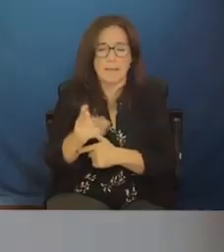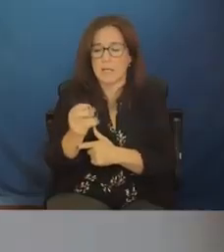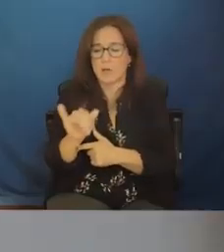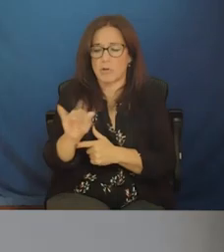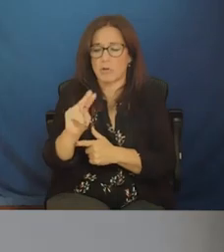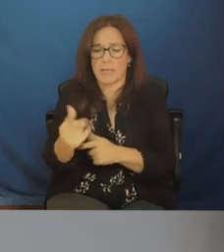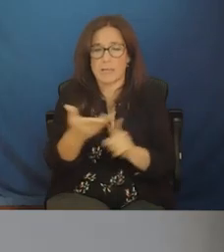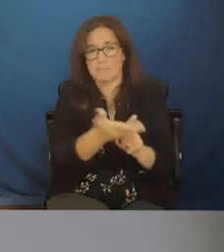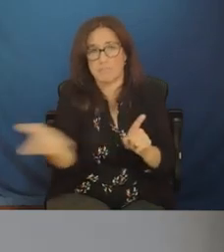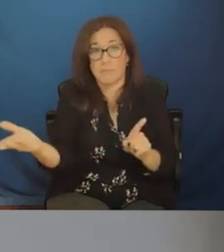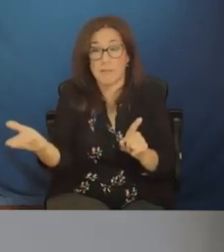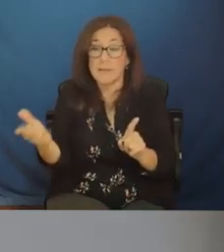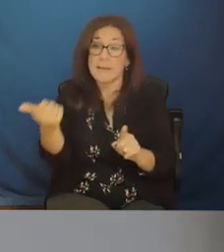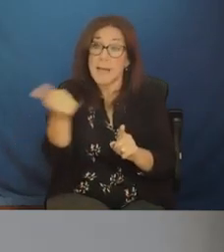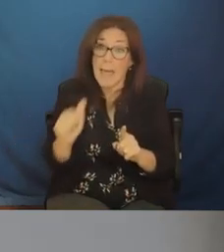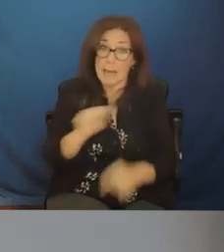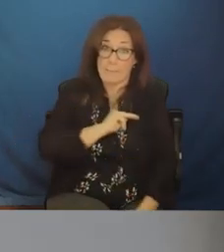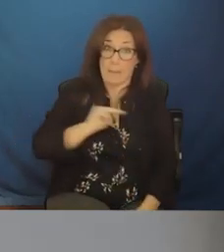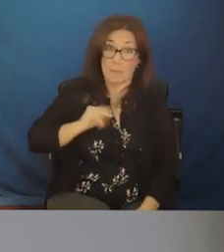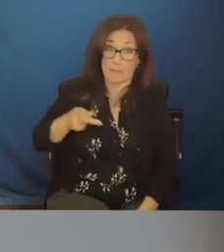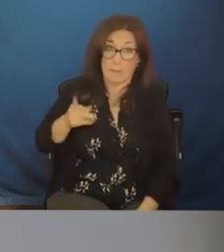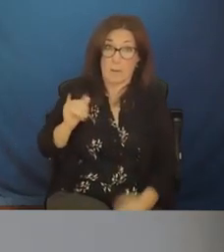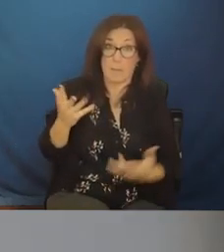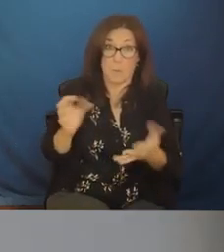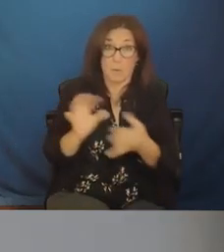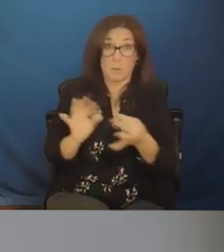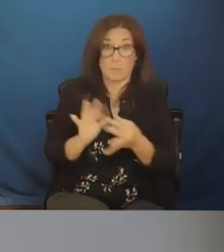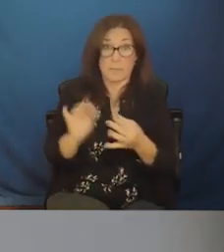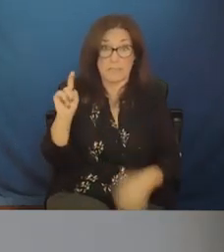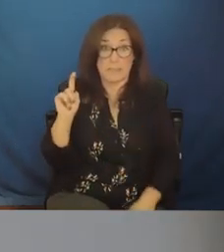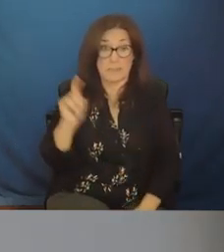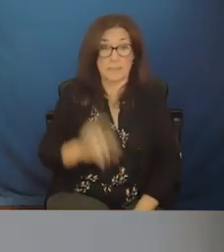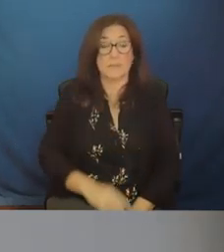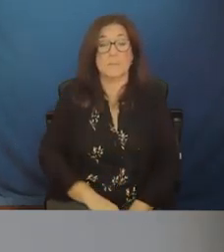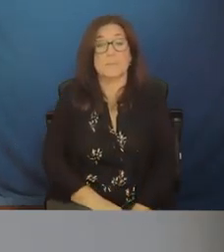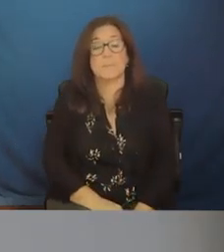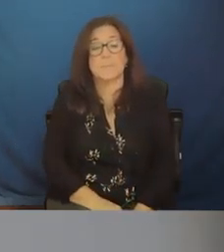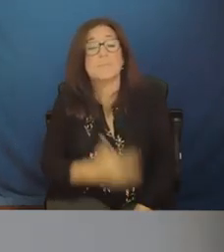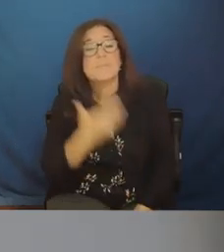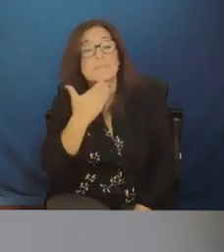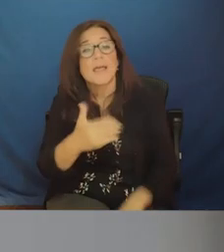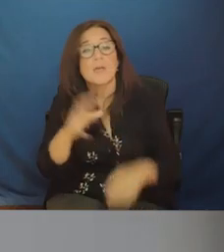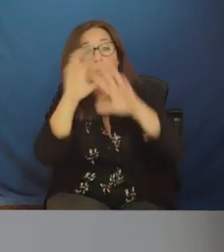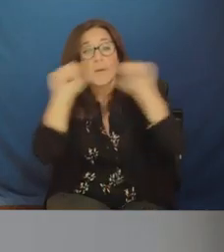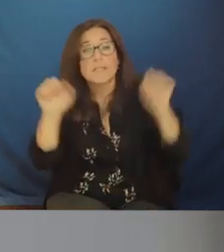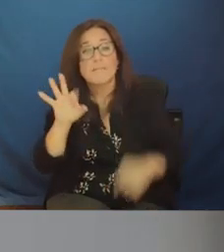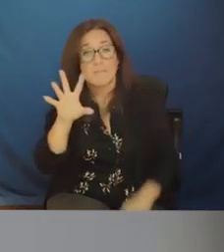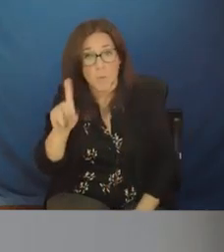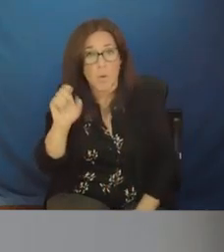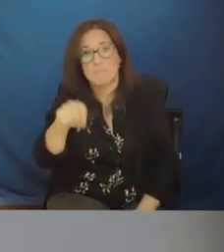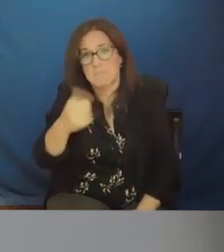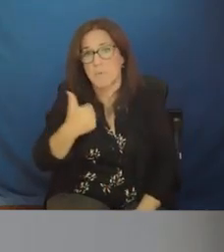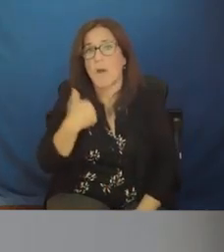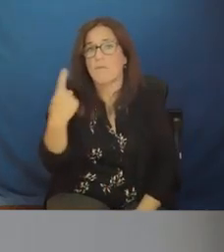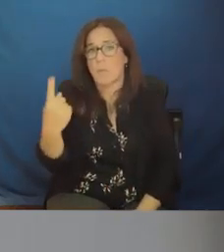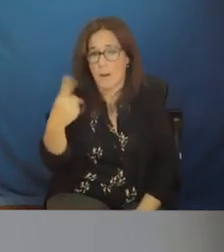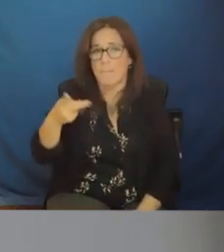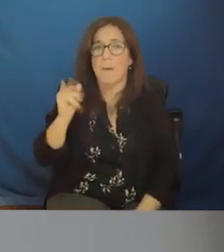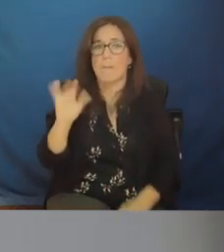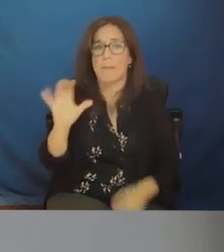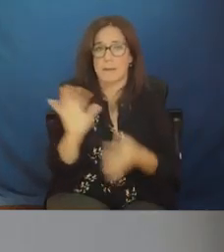público señora trujillo tenemos algún miembro del público que quisiera hablar gracias presidenta ford tenemos un